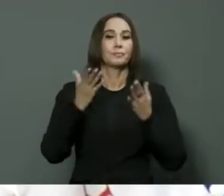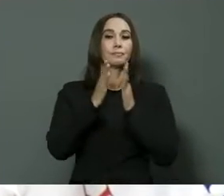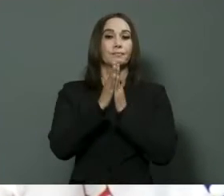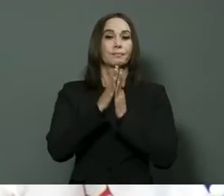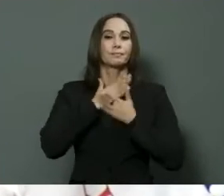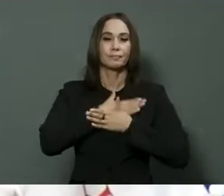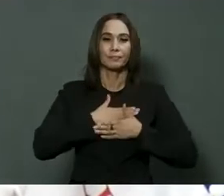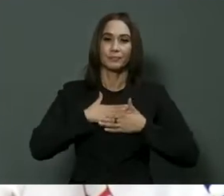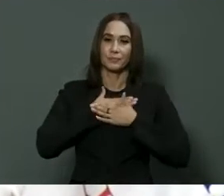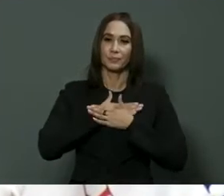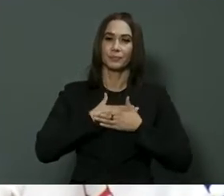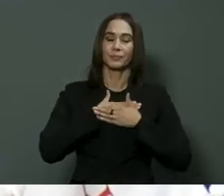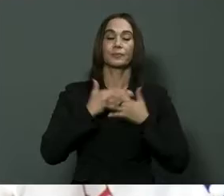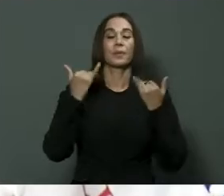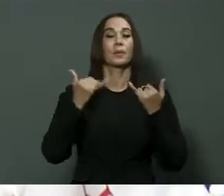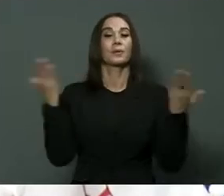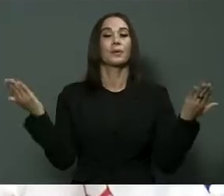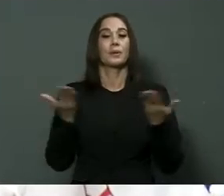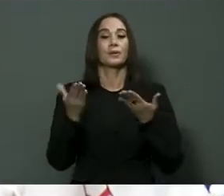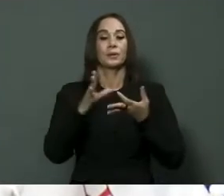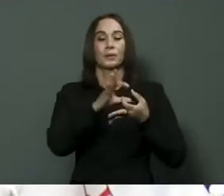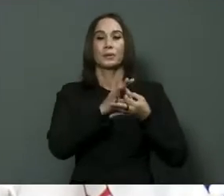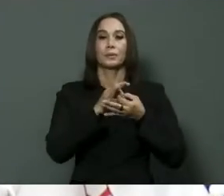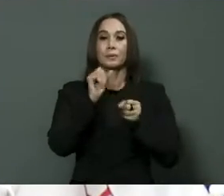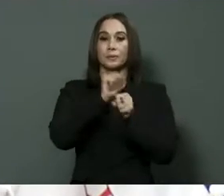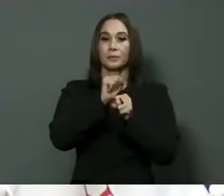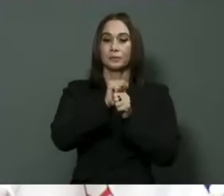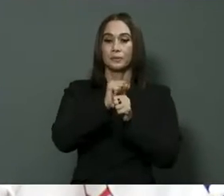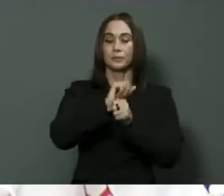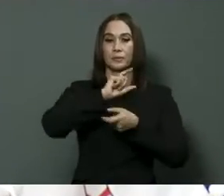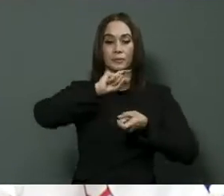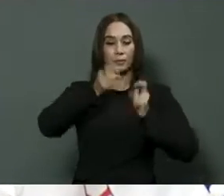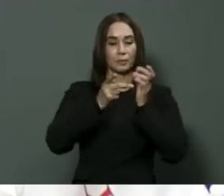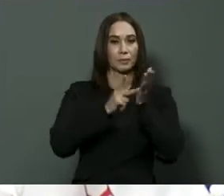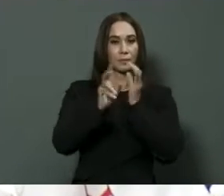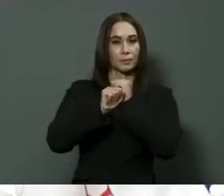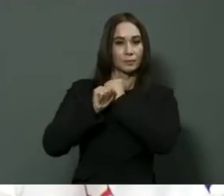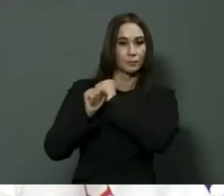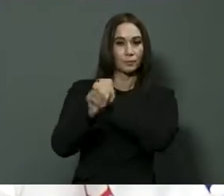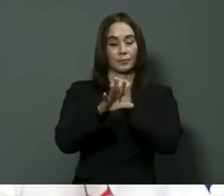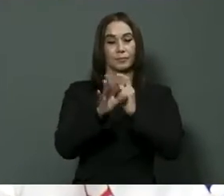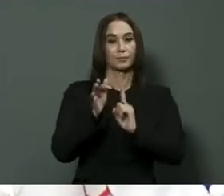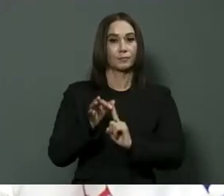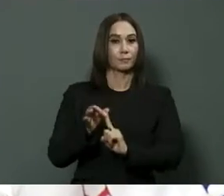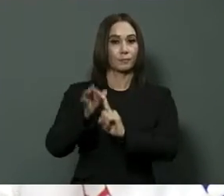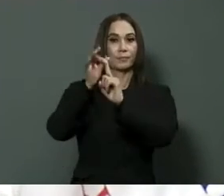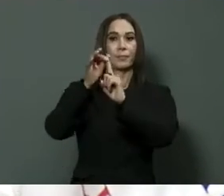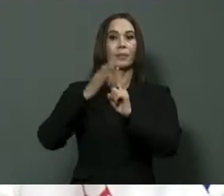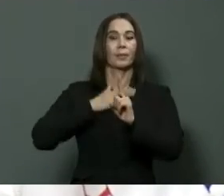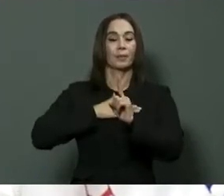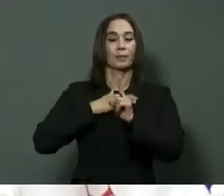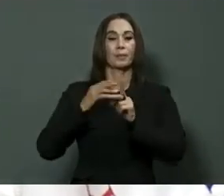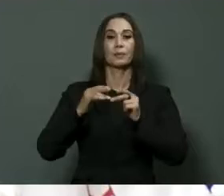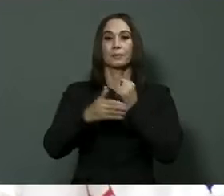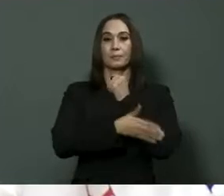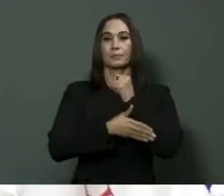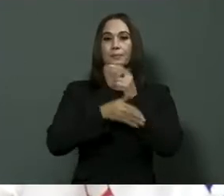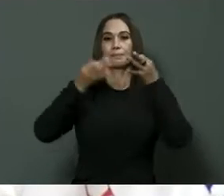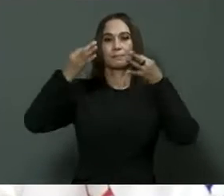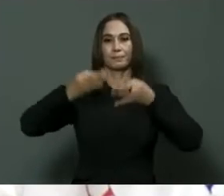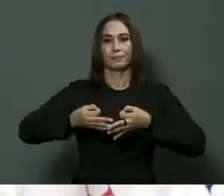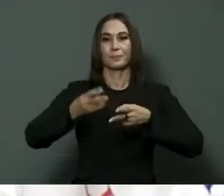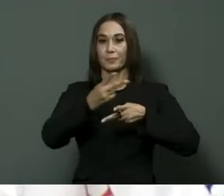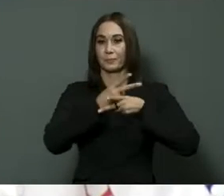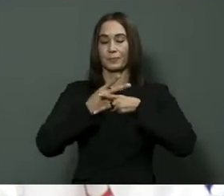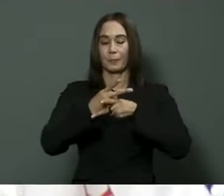satisfacción que hoy estemos haciendo realidad el lanzamiento oficial de Mi País Seguro.